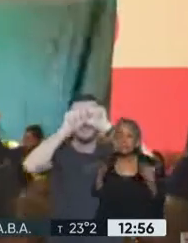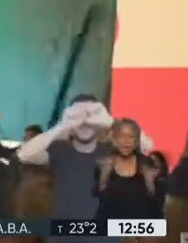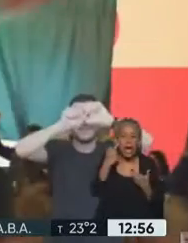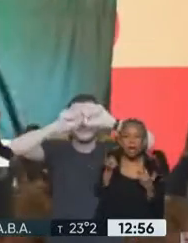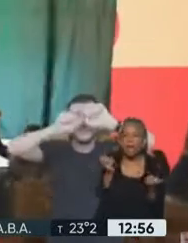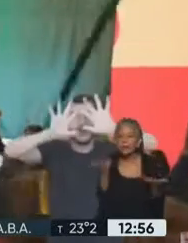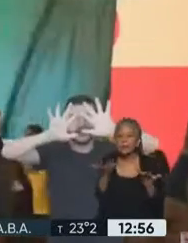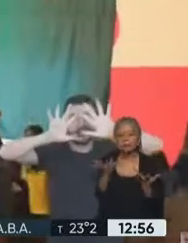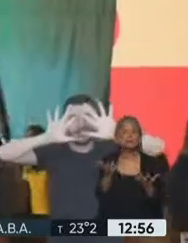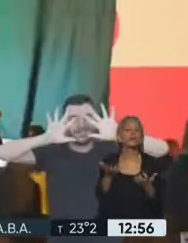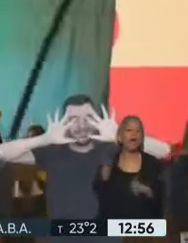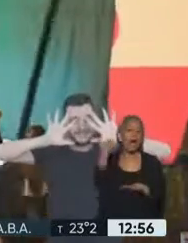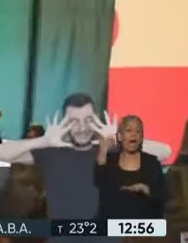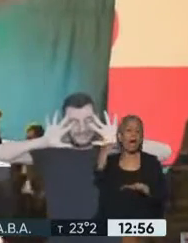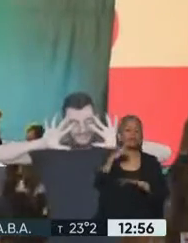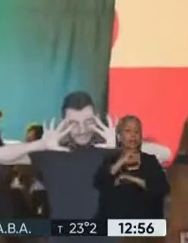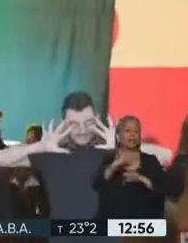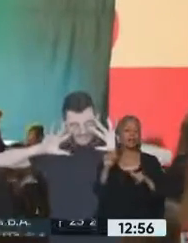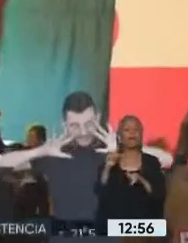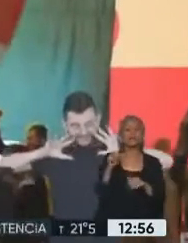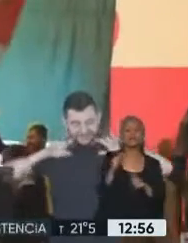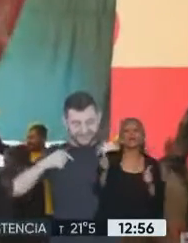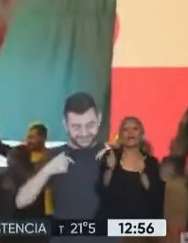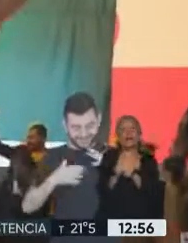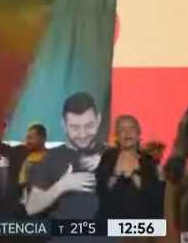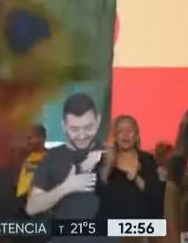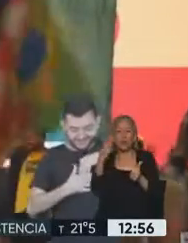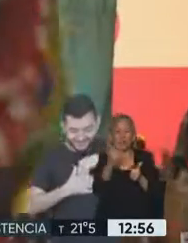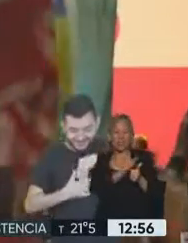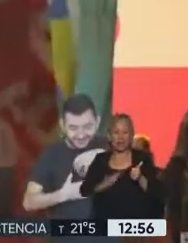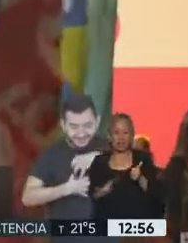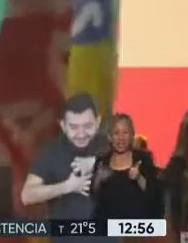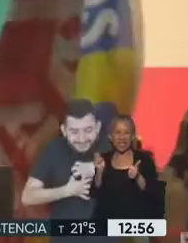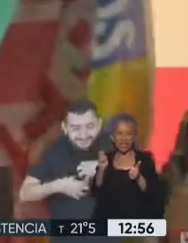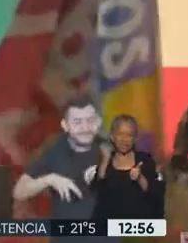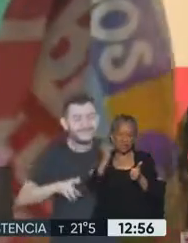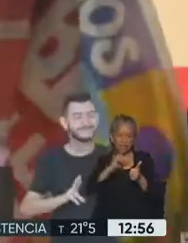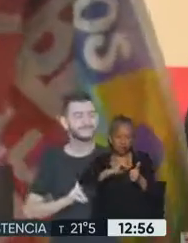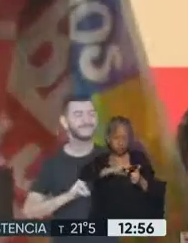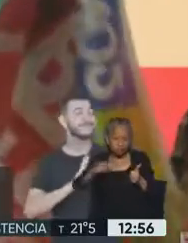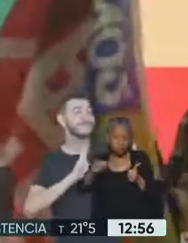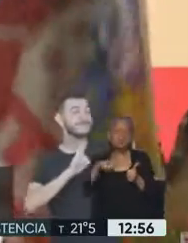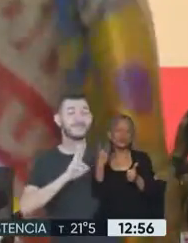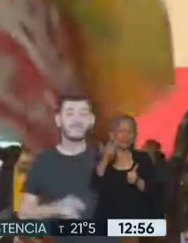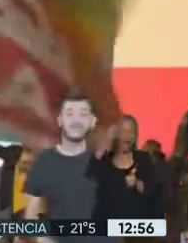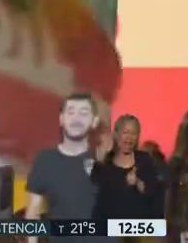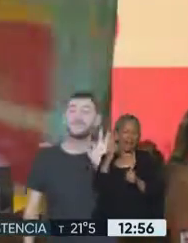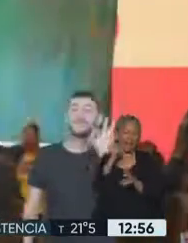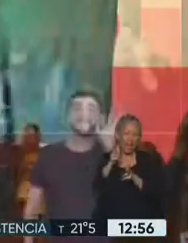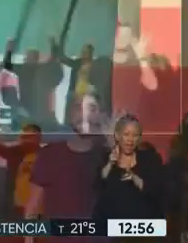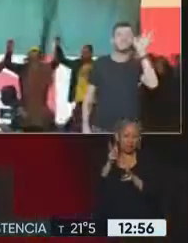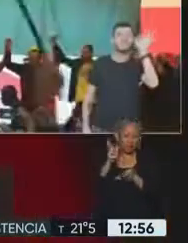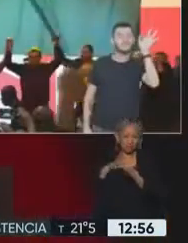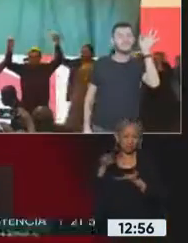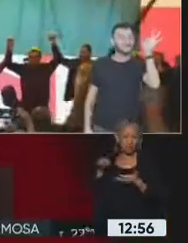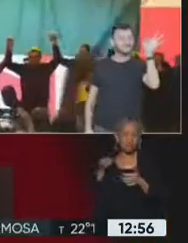ser precandidato a vicepresidente gerardo admin a quien le hemos dedicado parte del programa se esperaba que